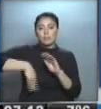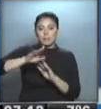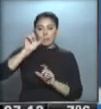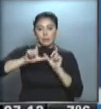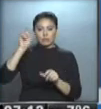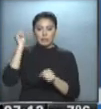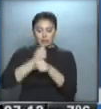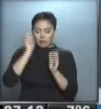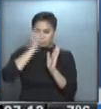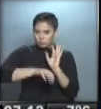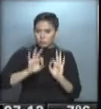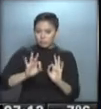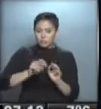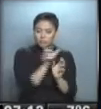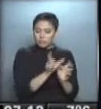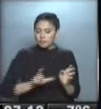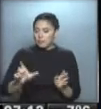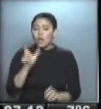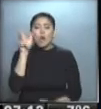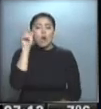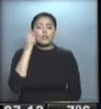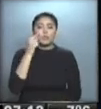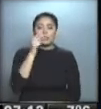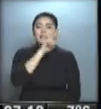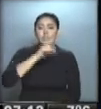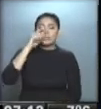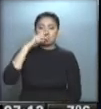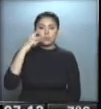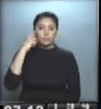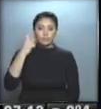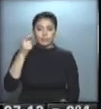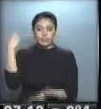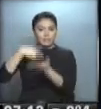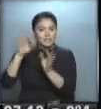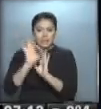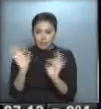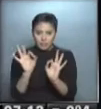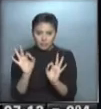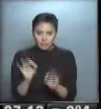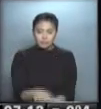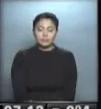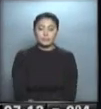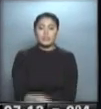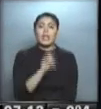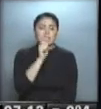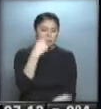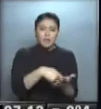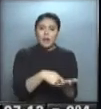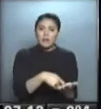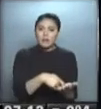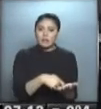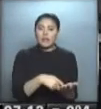en blanco ocho millones 382 mil trescientos noventa no van a pagar impuesto a las ganancias quienes van a pagar